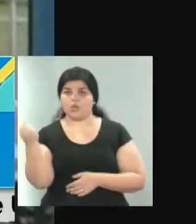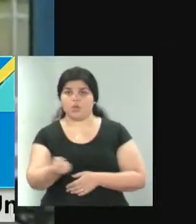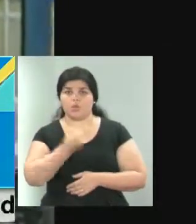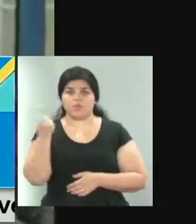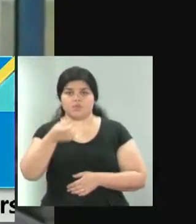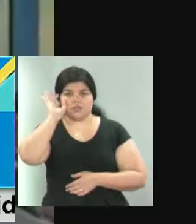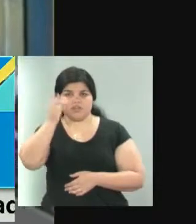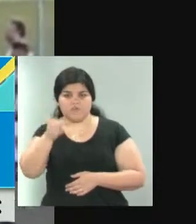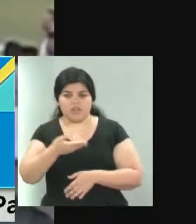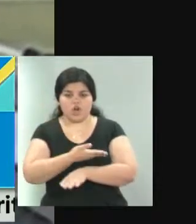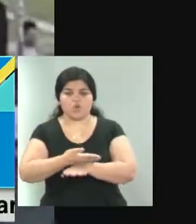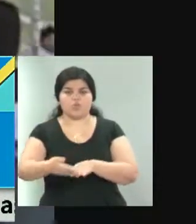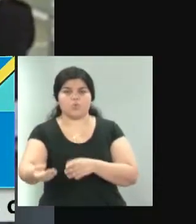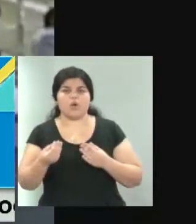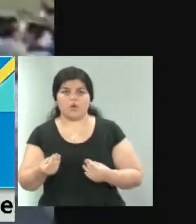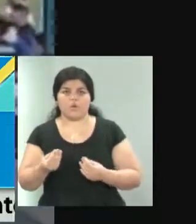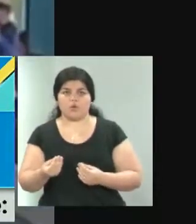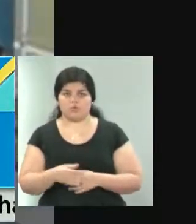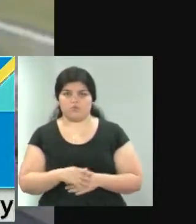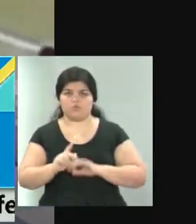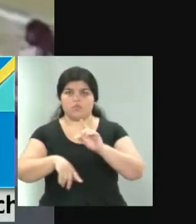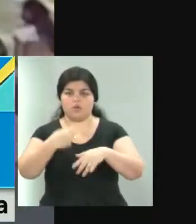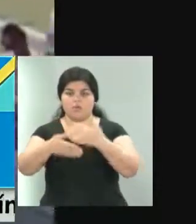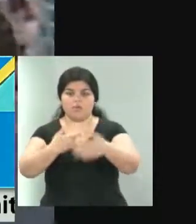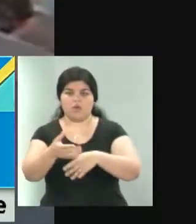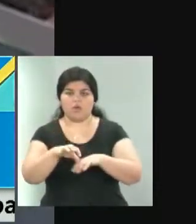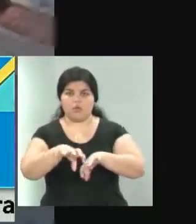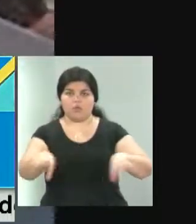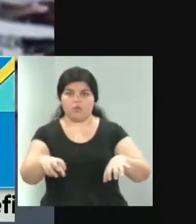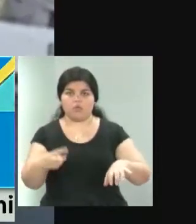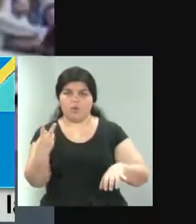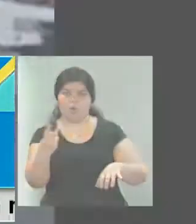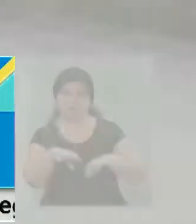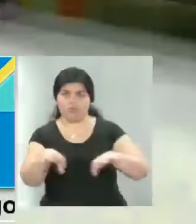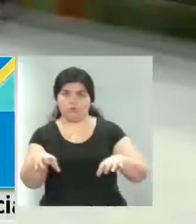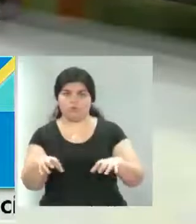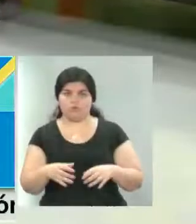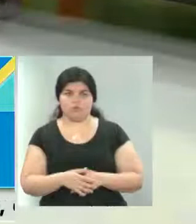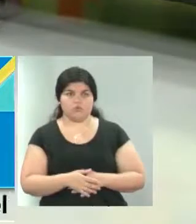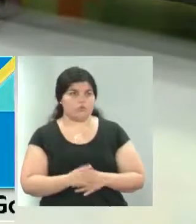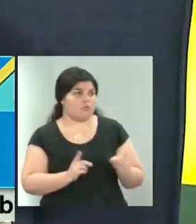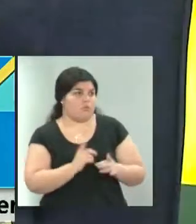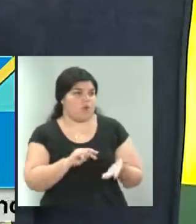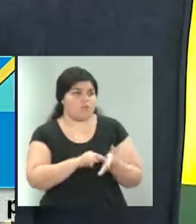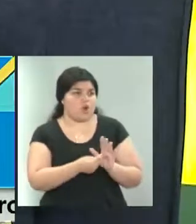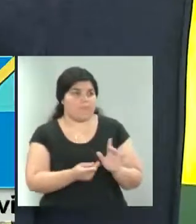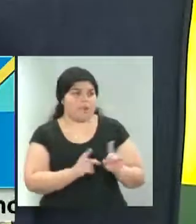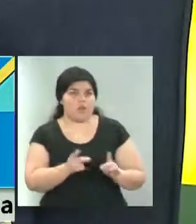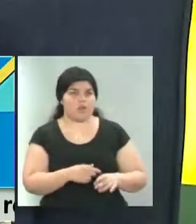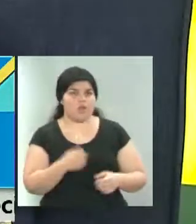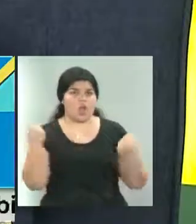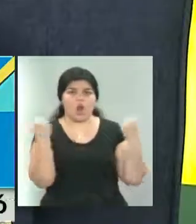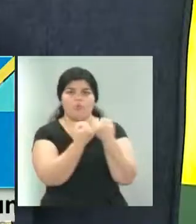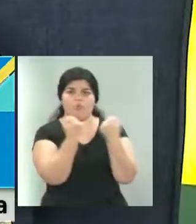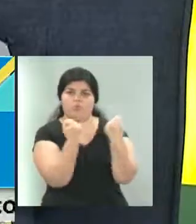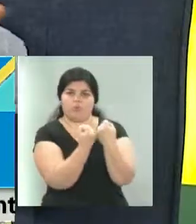sobre cómo seguimos, si no vamos a terminar jugando dos equipos. O a lo mejor nosotros no tampoco. ¿Y cuál es el problema? A ver. No, pero digo... Entre seguir a las trompadas y que jueguen dos